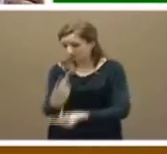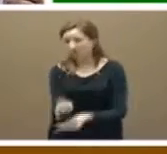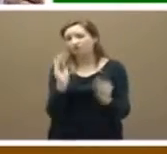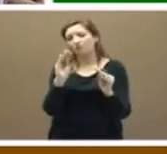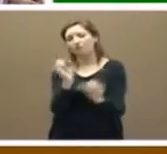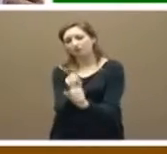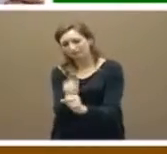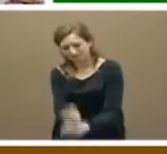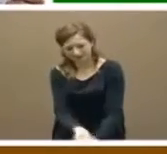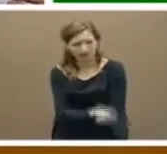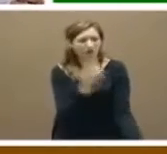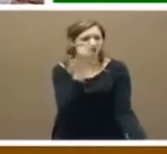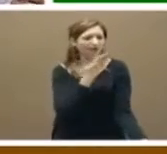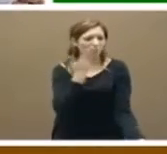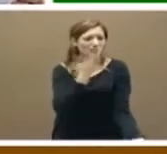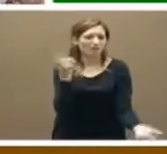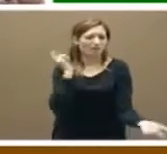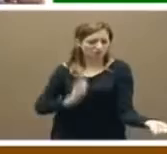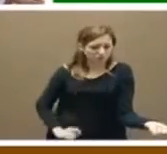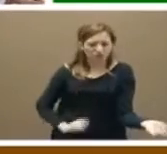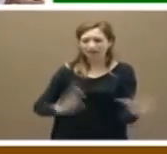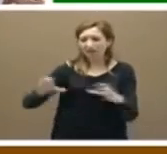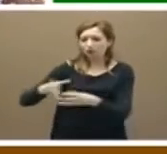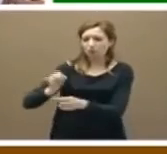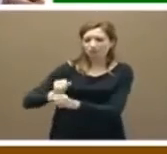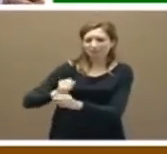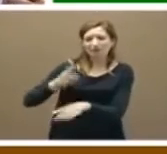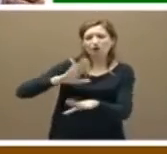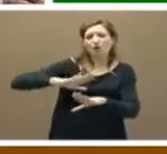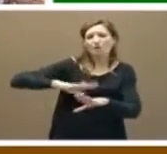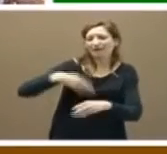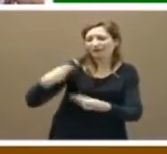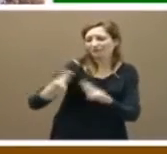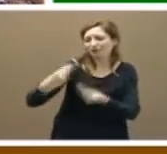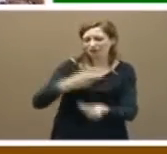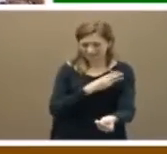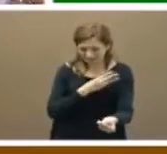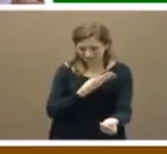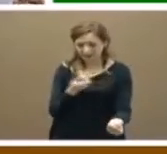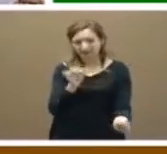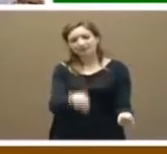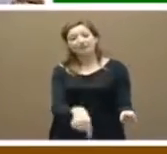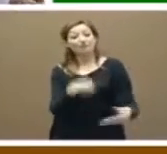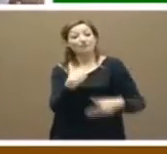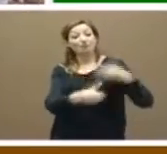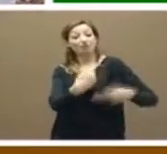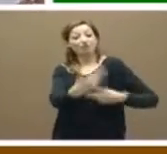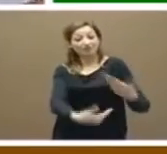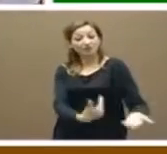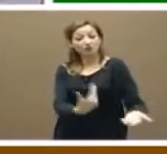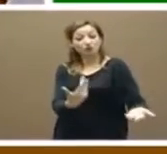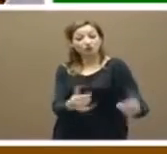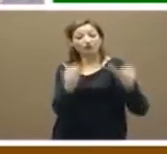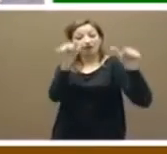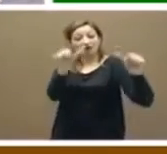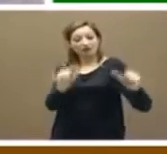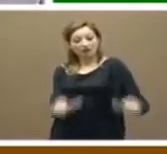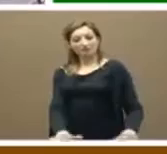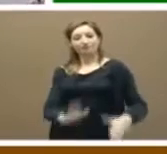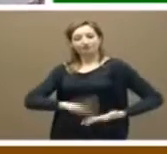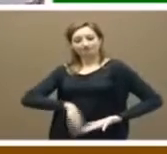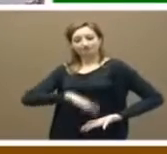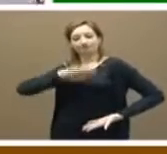empleo, escuelas profesionales, grupos de trabajo para la mejora del césped, procedimientos de acreditación de las